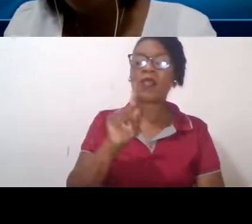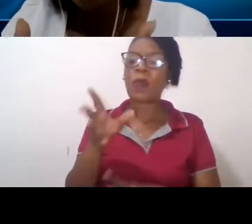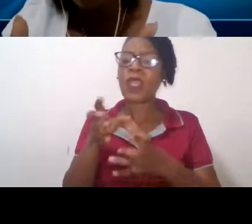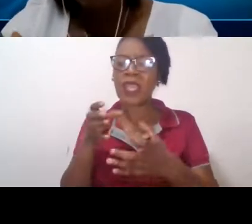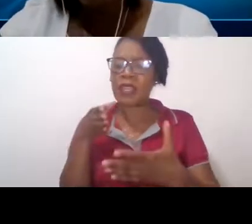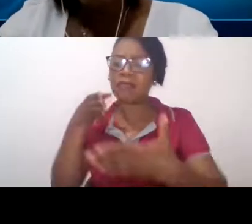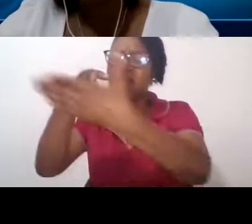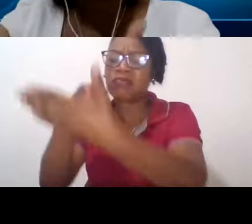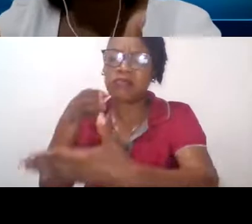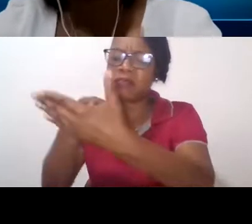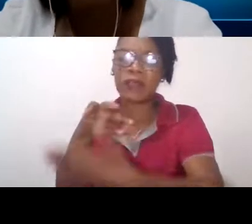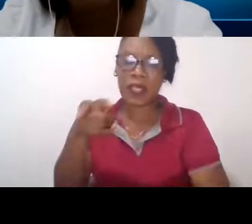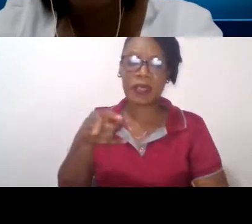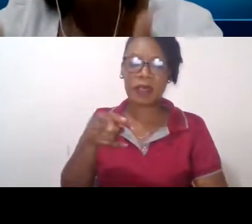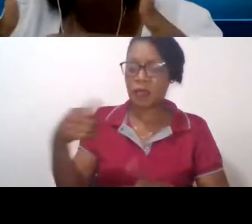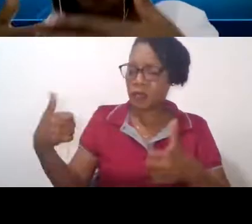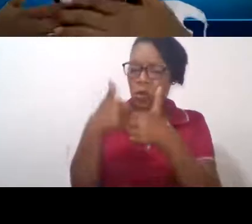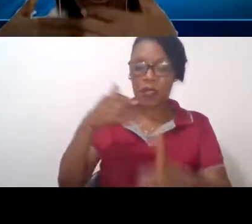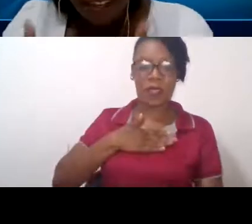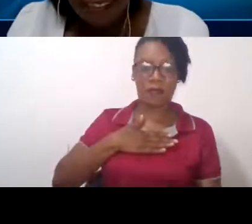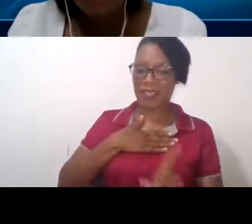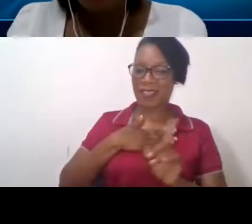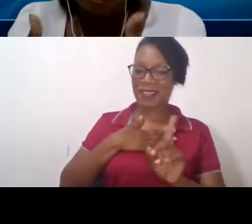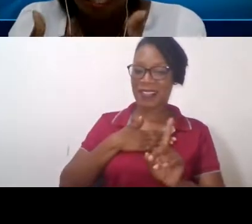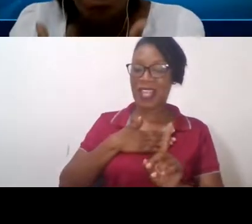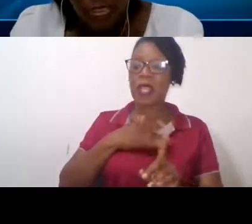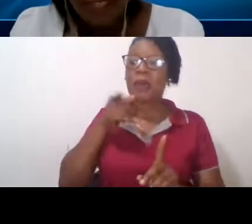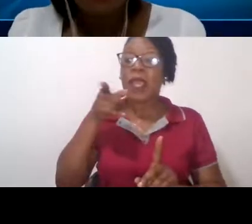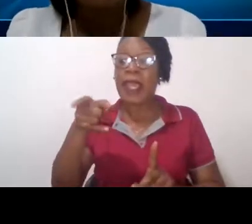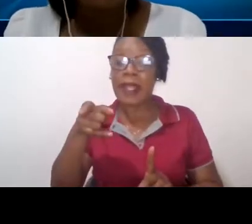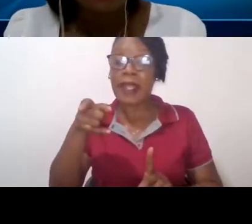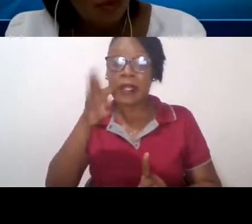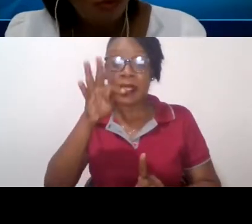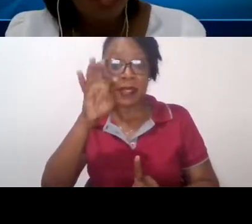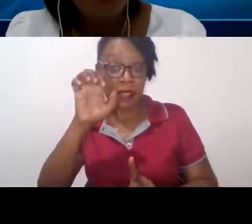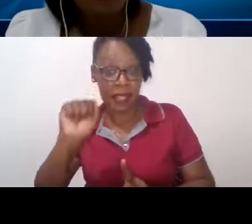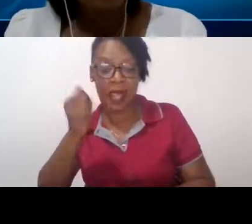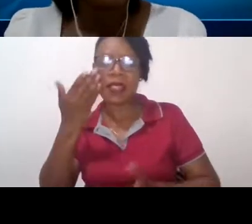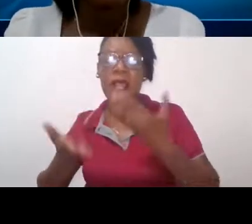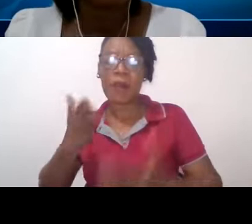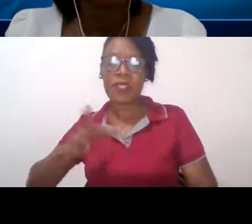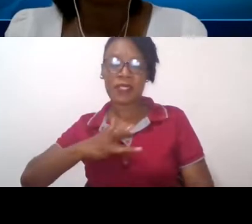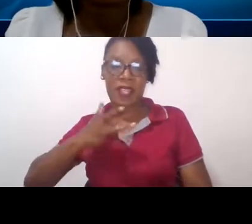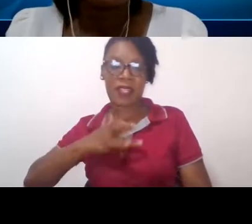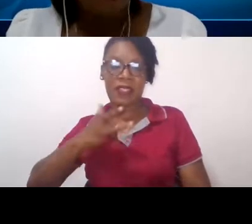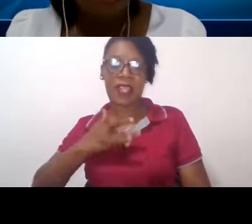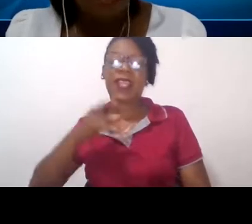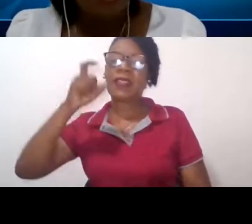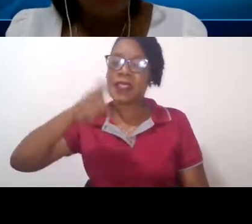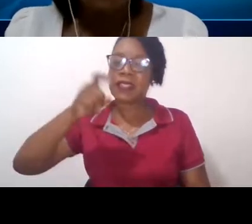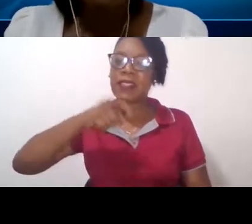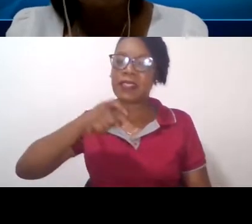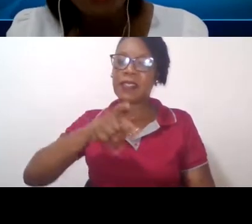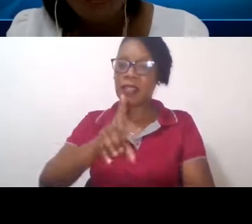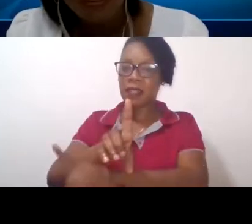reacción no es contra mí, es porque él siente que, o ella siente en ese momento, que necesita